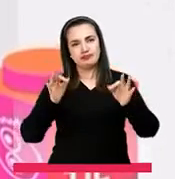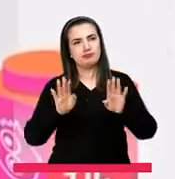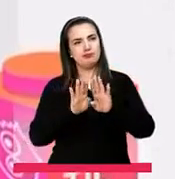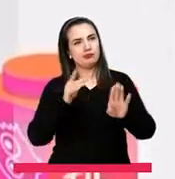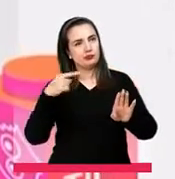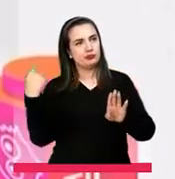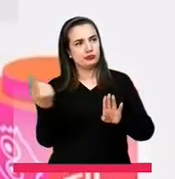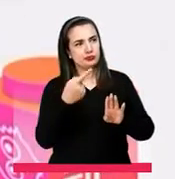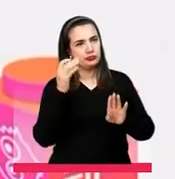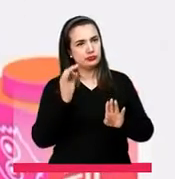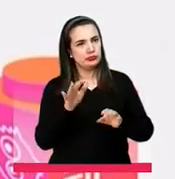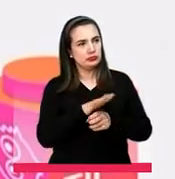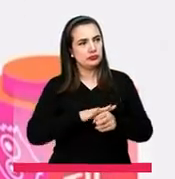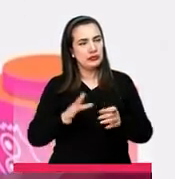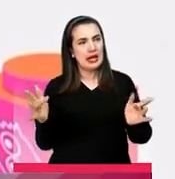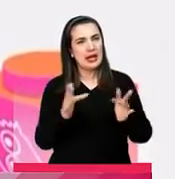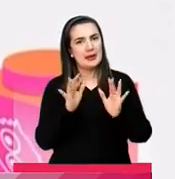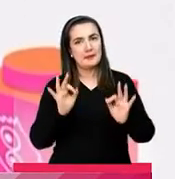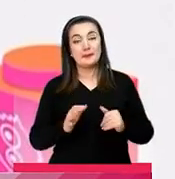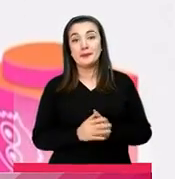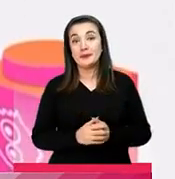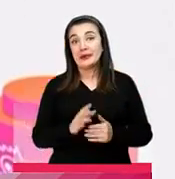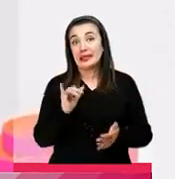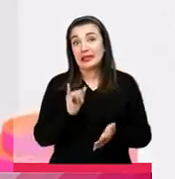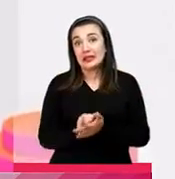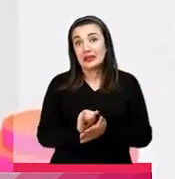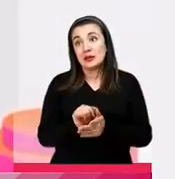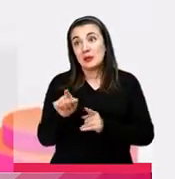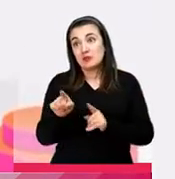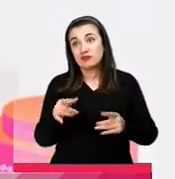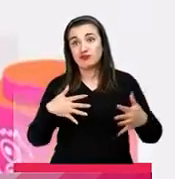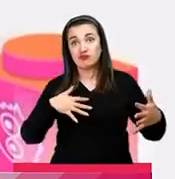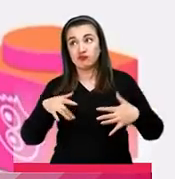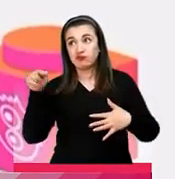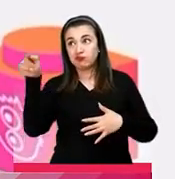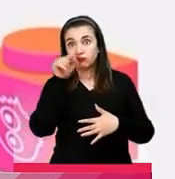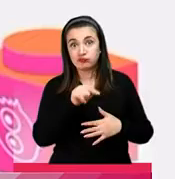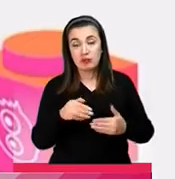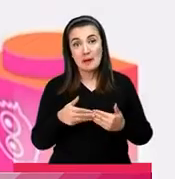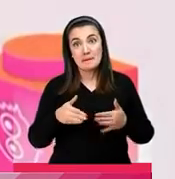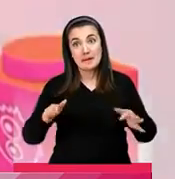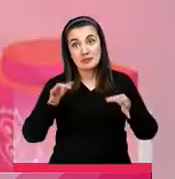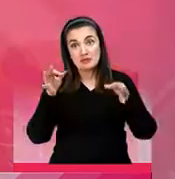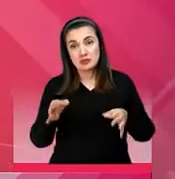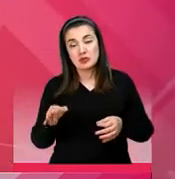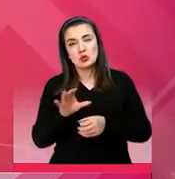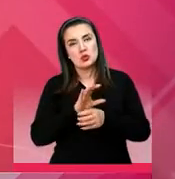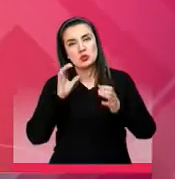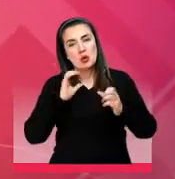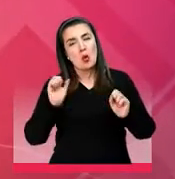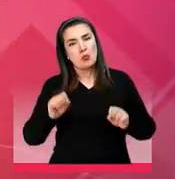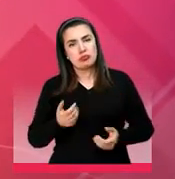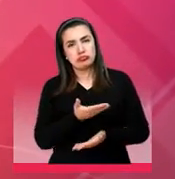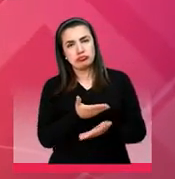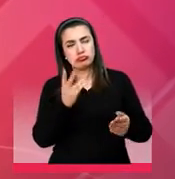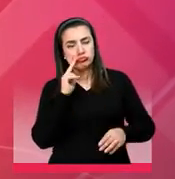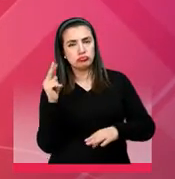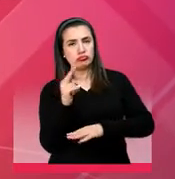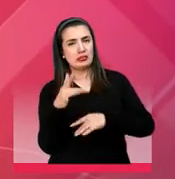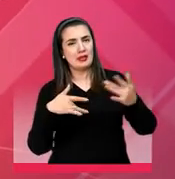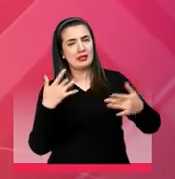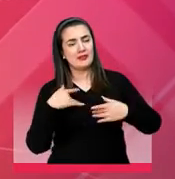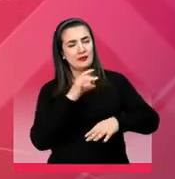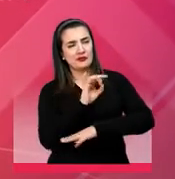condiciones y garantías mientras estos emblemáticos teatros de la capital abren sus puertas a los ciudadanos pueden seguir disfrutando de la oferta cultural